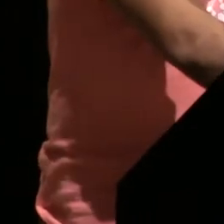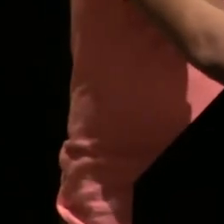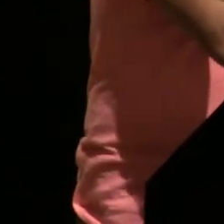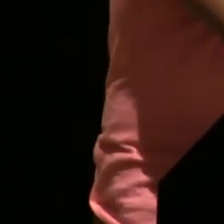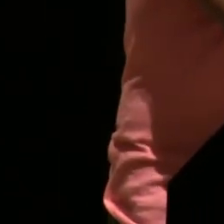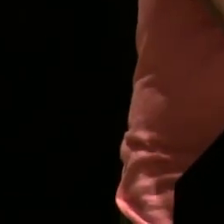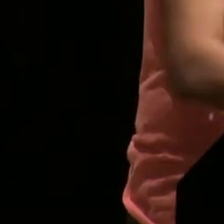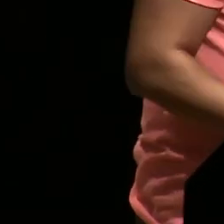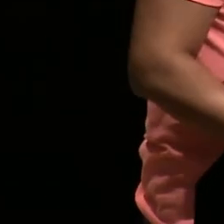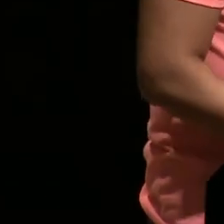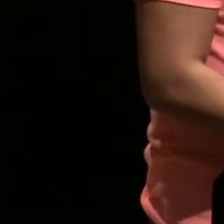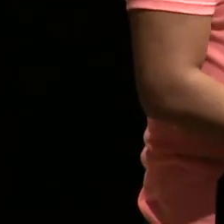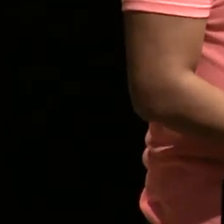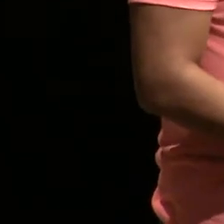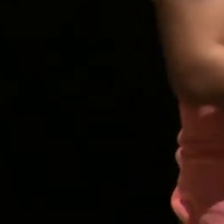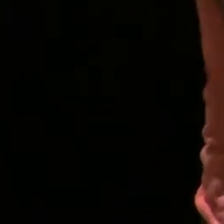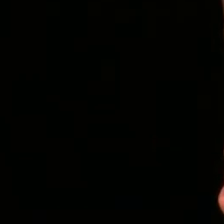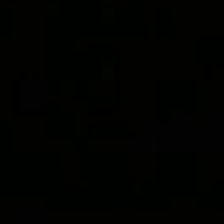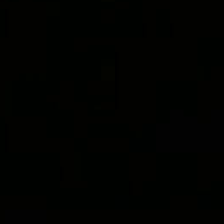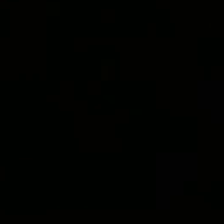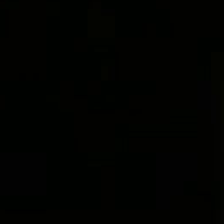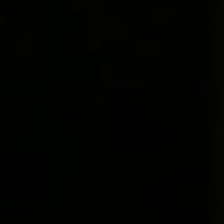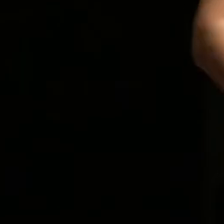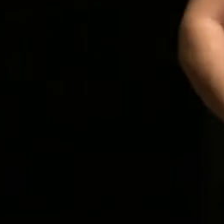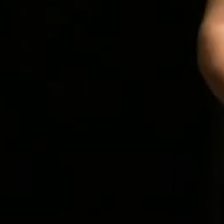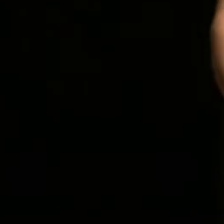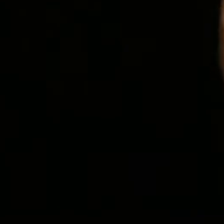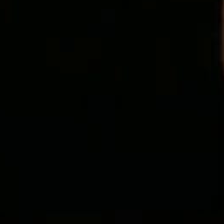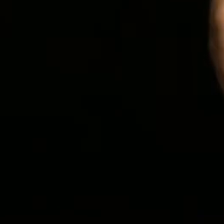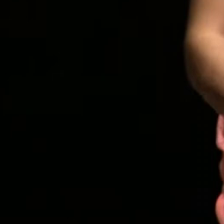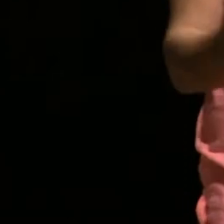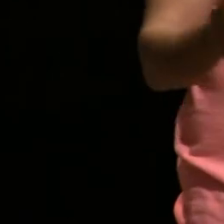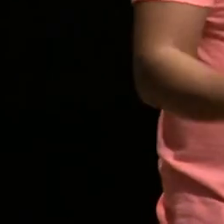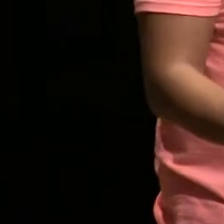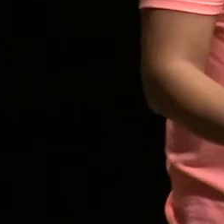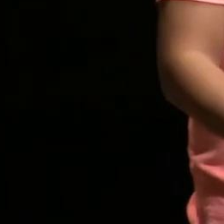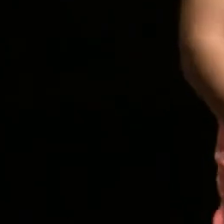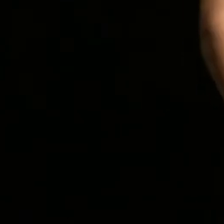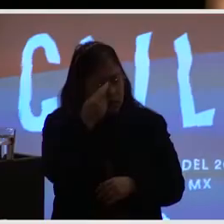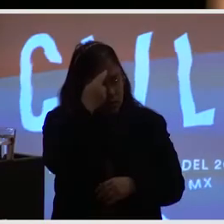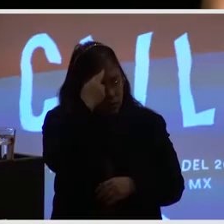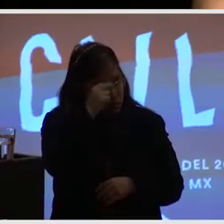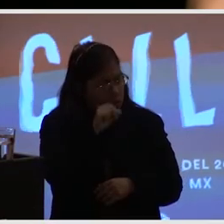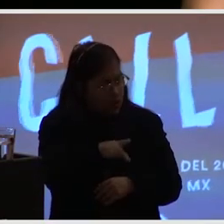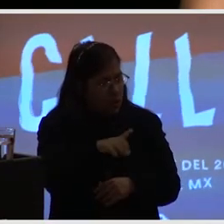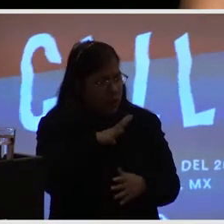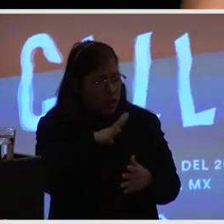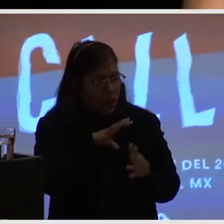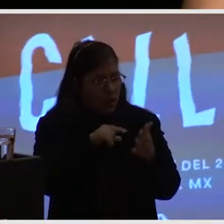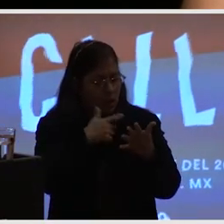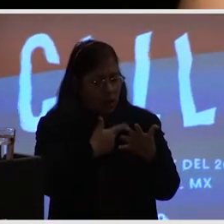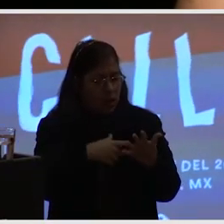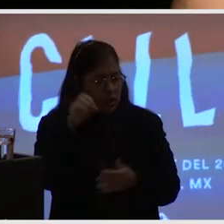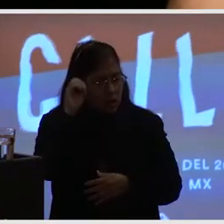la lengua de señas mexicana tenemos una transmisión en vivo varios recordatorios haremos transmisión en